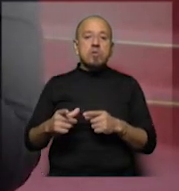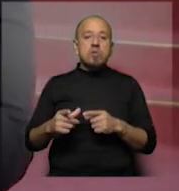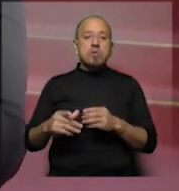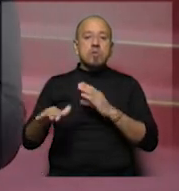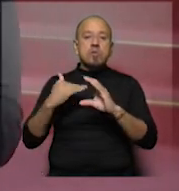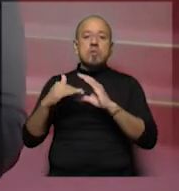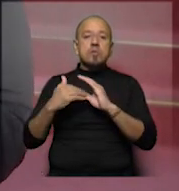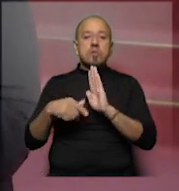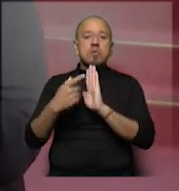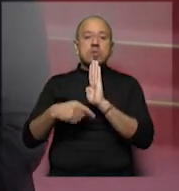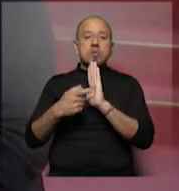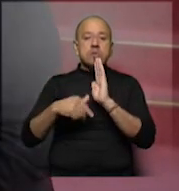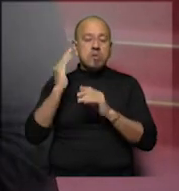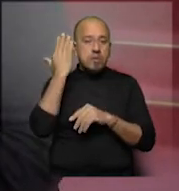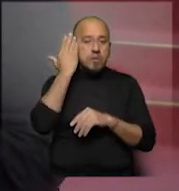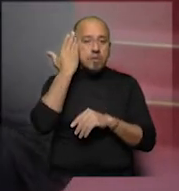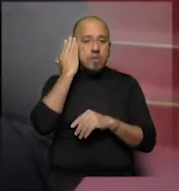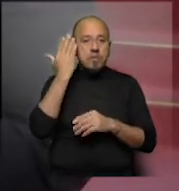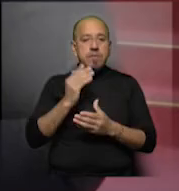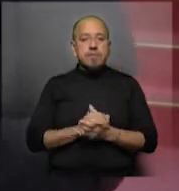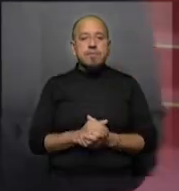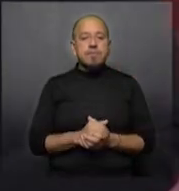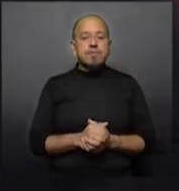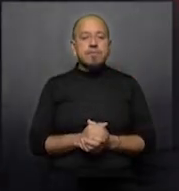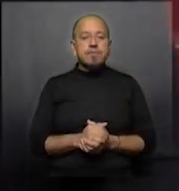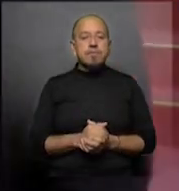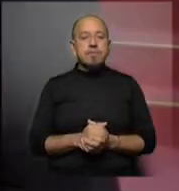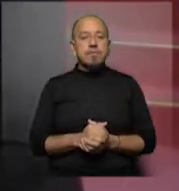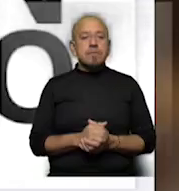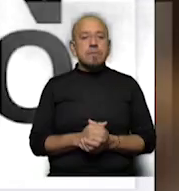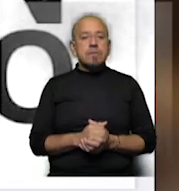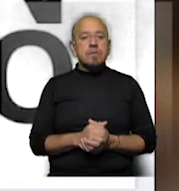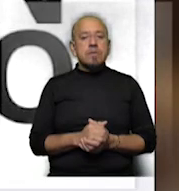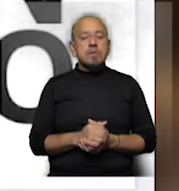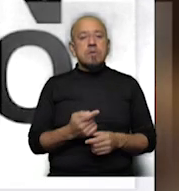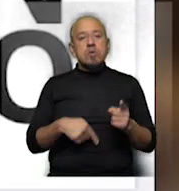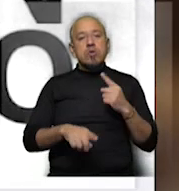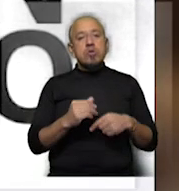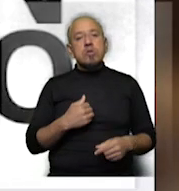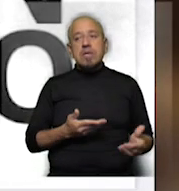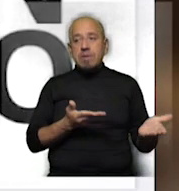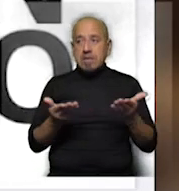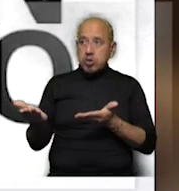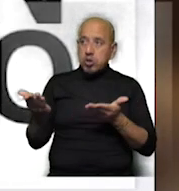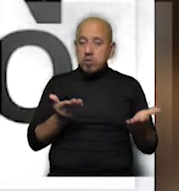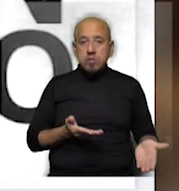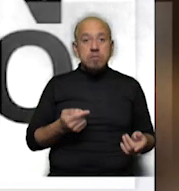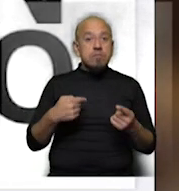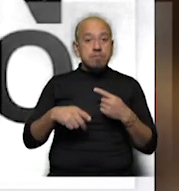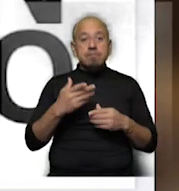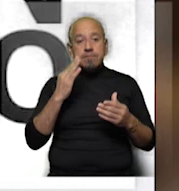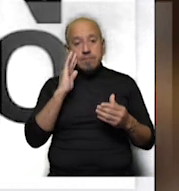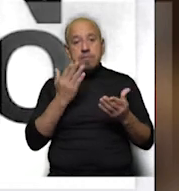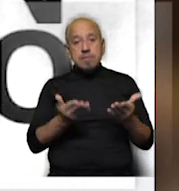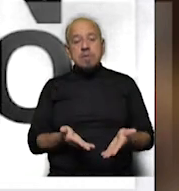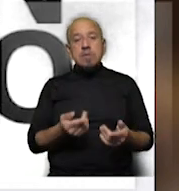de Instagram o Facebook del festival, de la página. Buenísimo, entonces esta invitación es para todo ese público, sí. Y todo aquel que todavía no conozca, que sí. Se